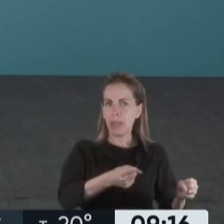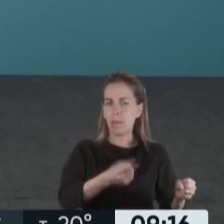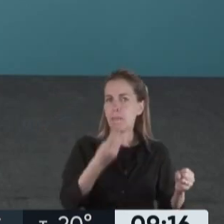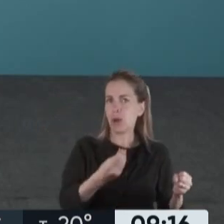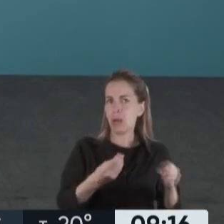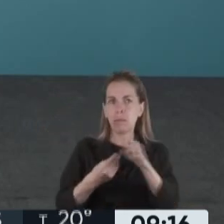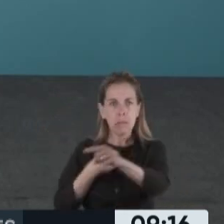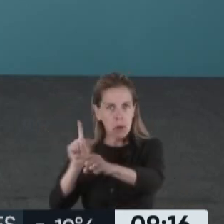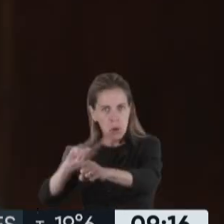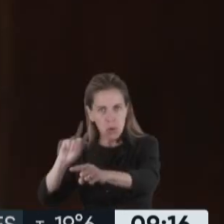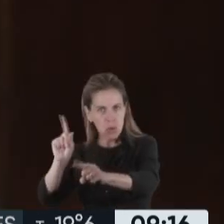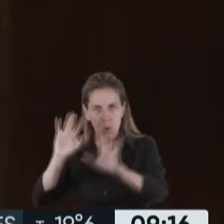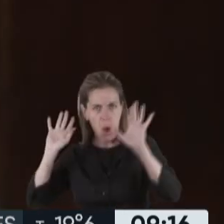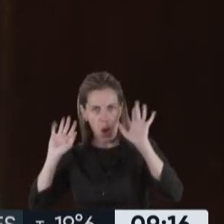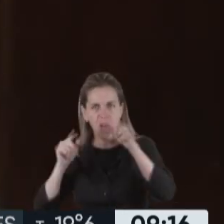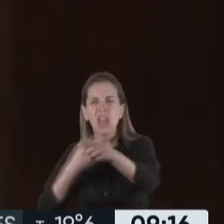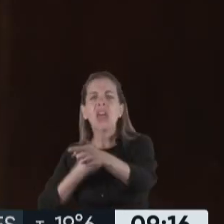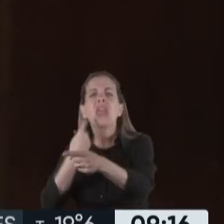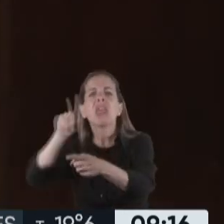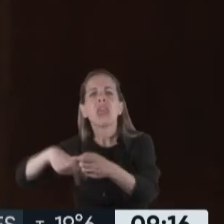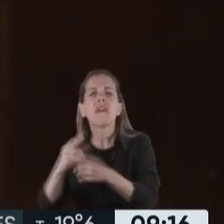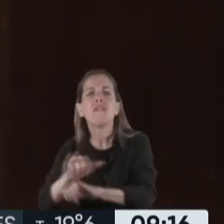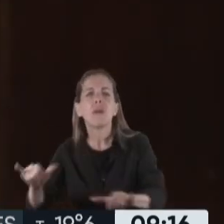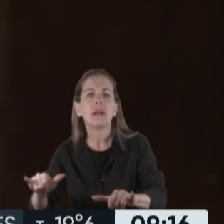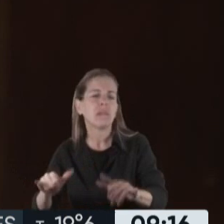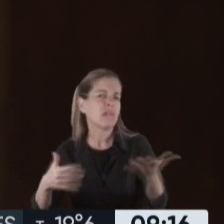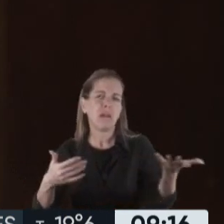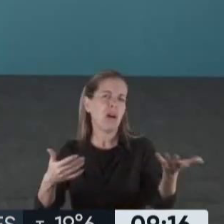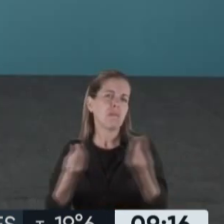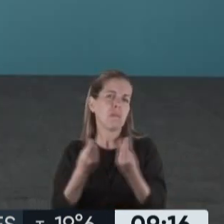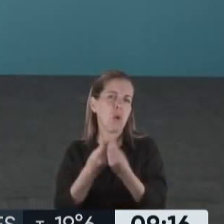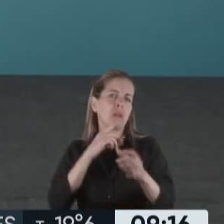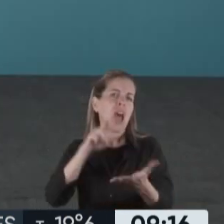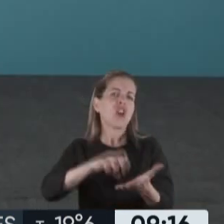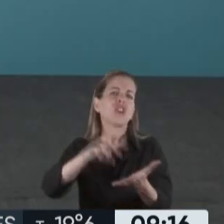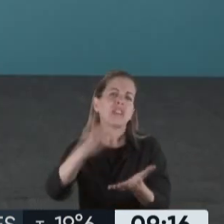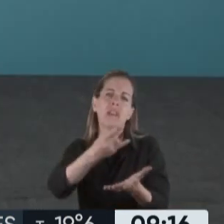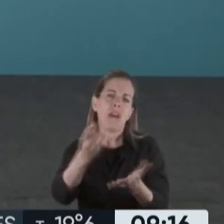primarias, no sé de dónde sacó esa información. Se habla en varios sectores del oficialismo que lo quieren suspender. Se